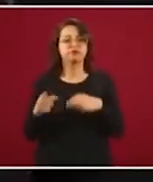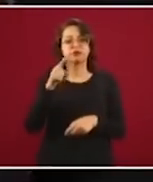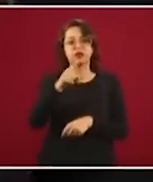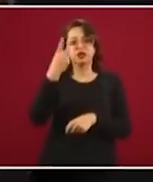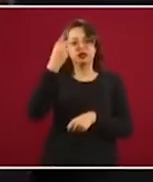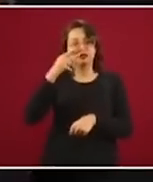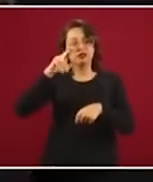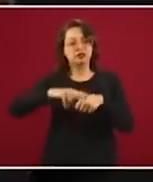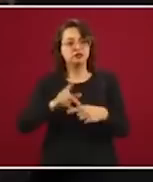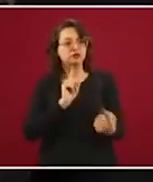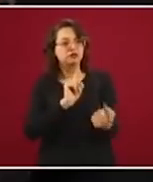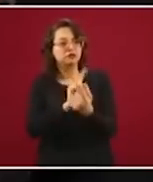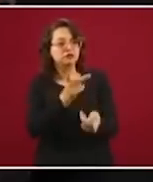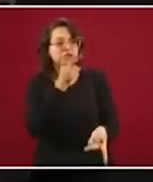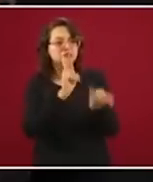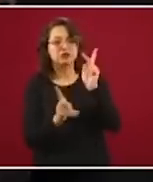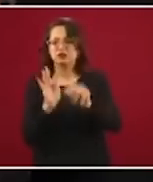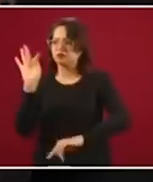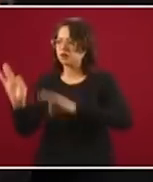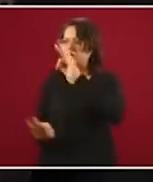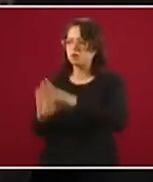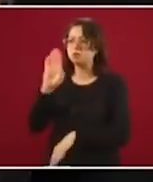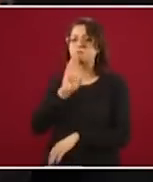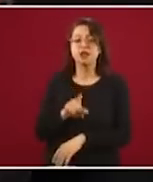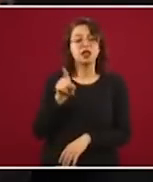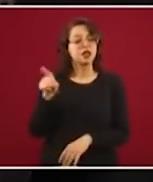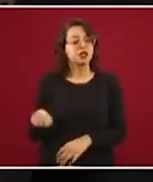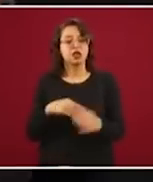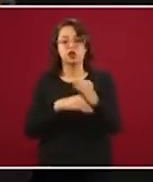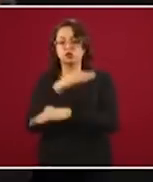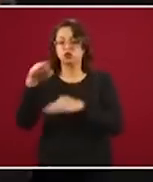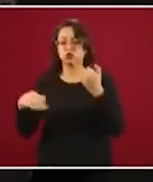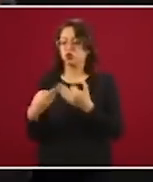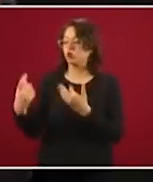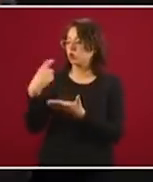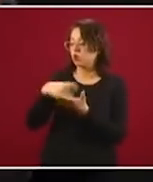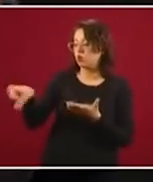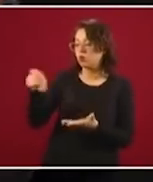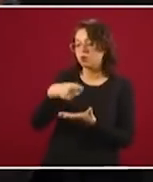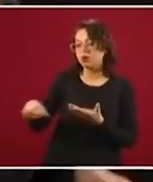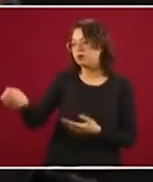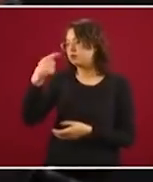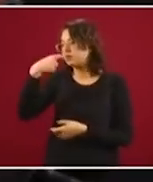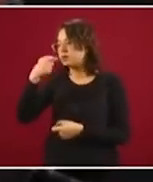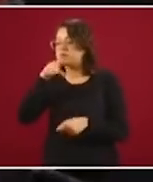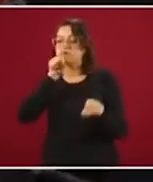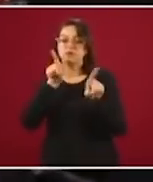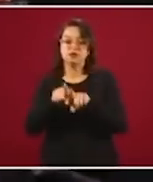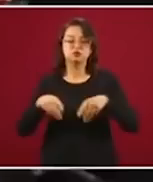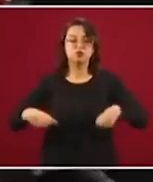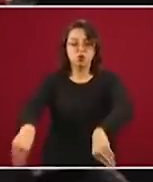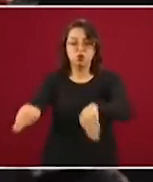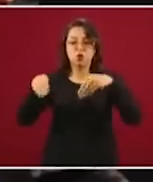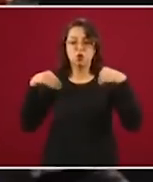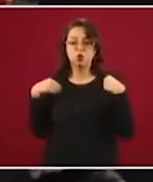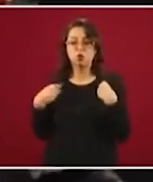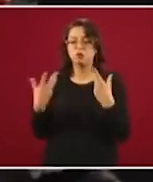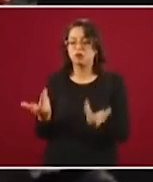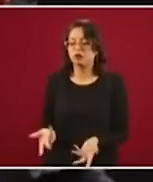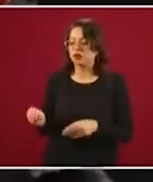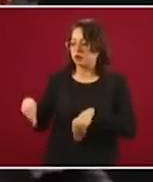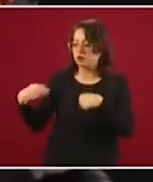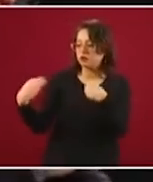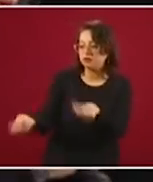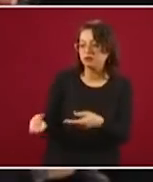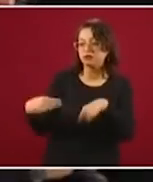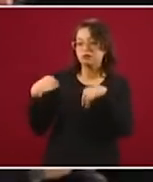trataron muy mal, ella ha comprado todos los medicamentos, hasta cobijas ha llevado porque no tienen ni cómo cubrir a los niños o a